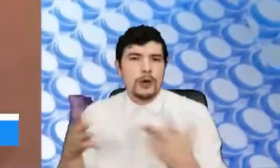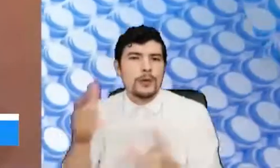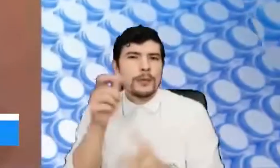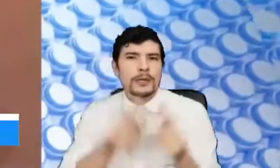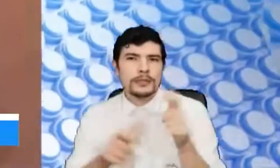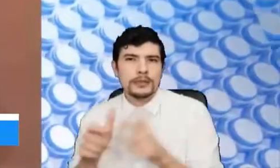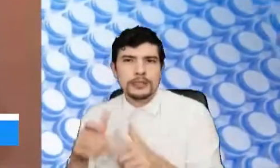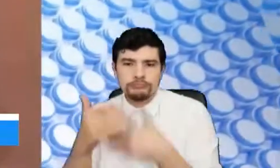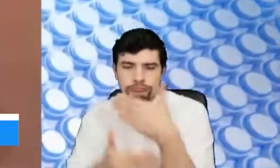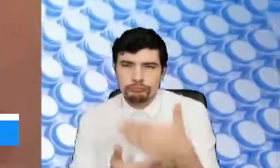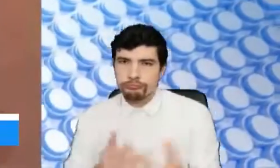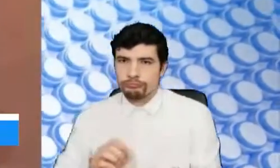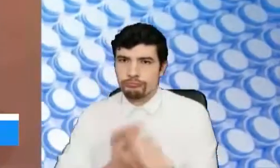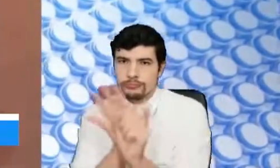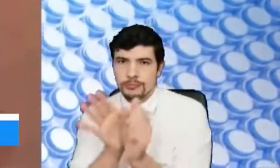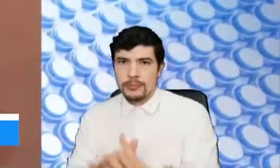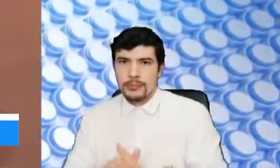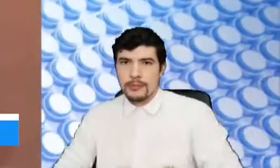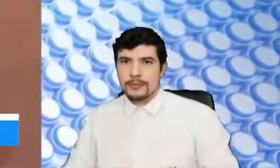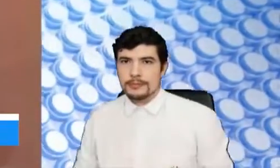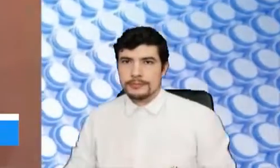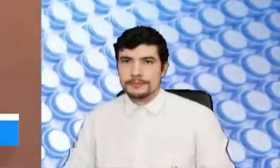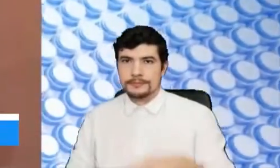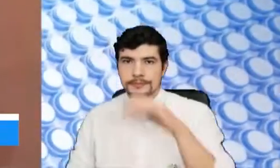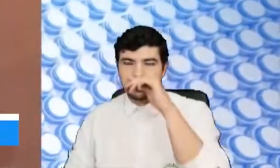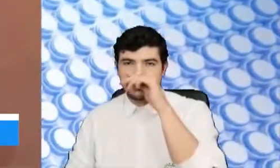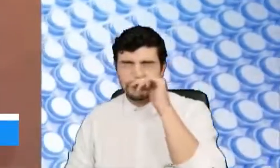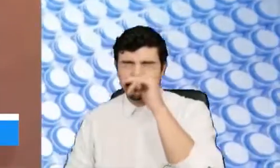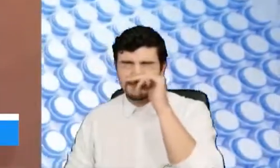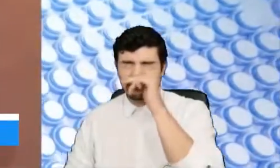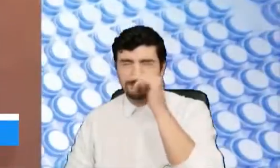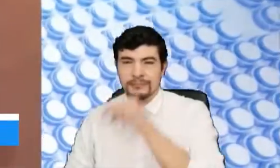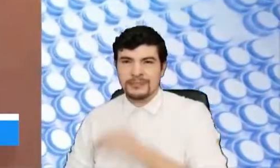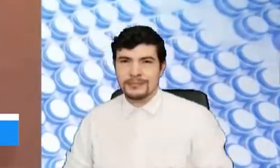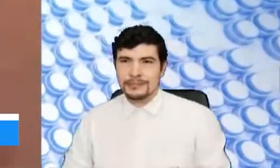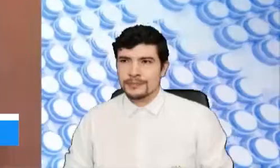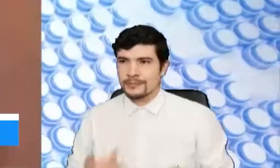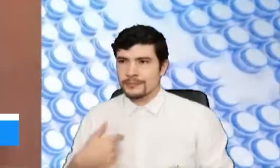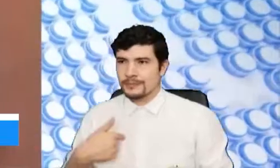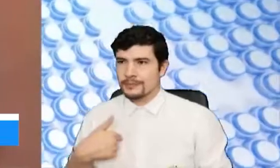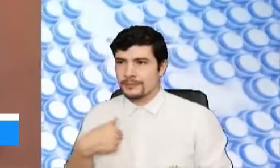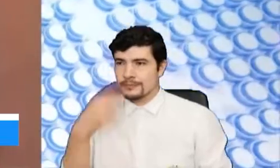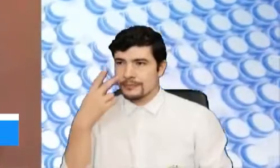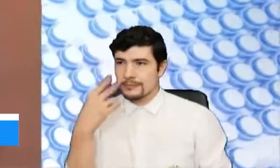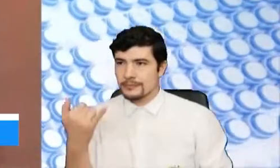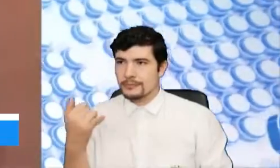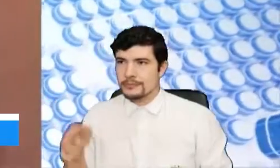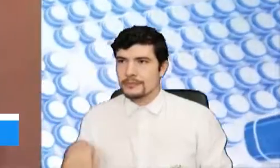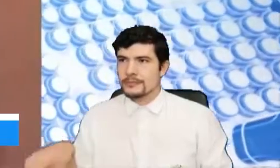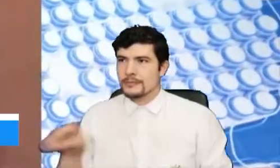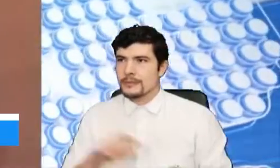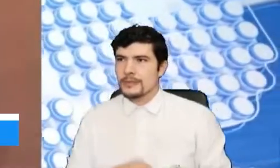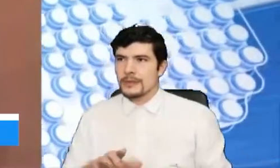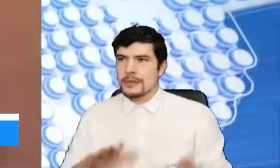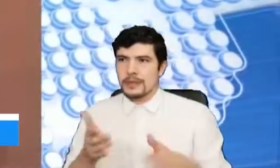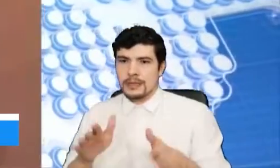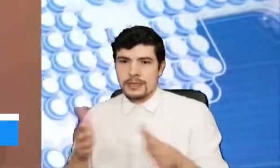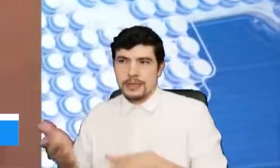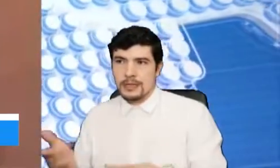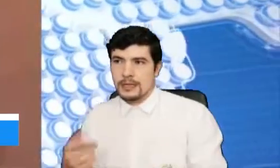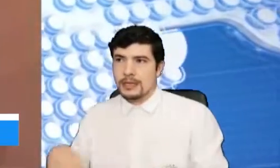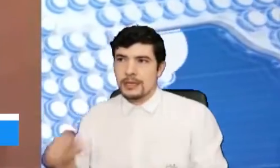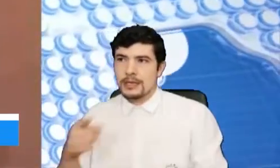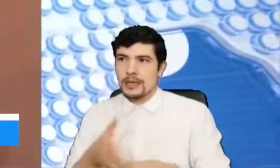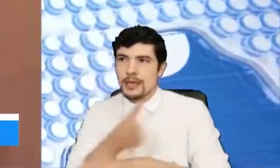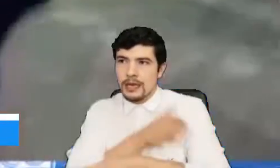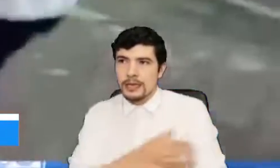Estoy cómicamente cómo puede fallecer una persona en cualquier sitio por el COVID-19 por no haber tenido cuidados, no haber tenido